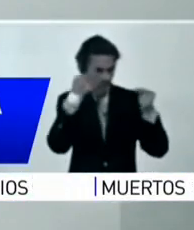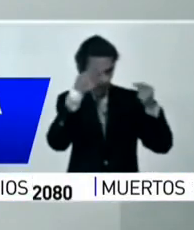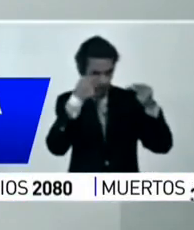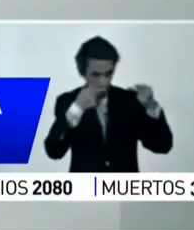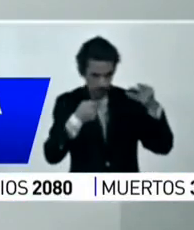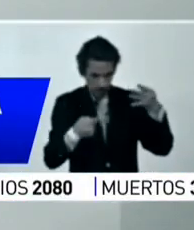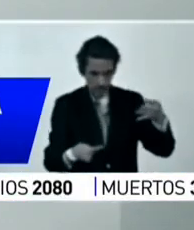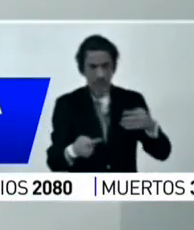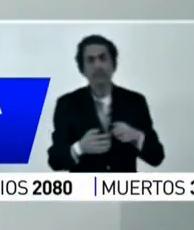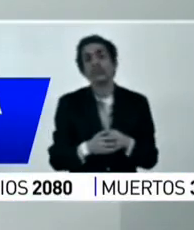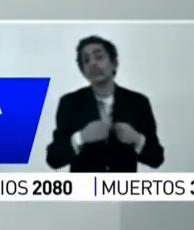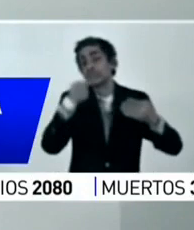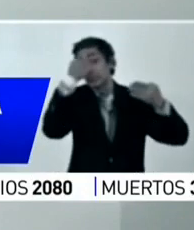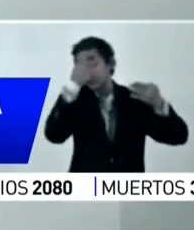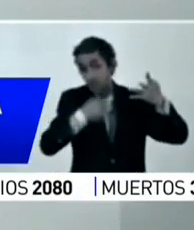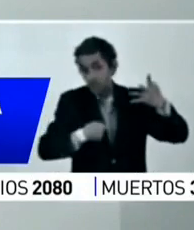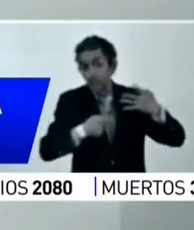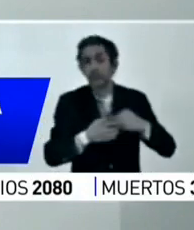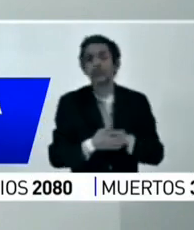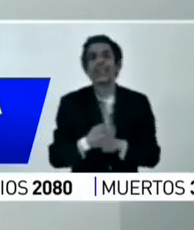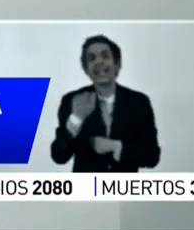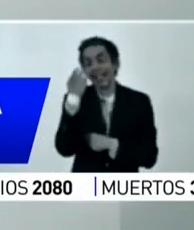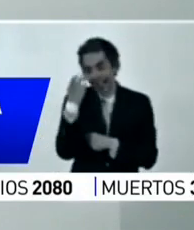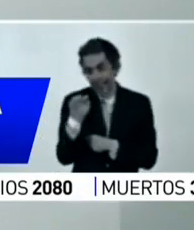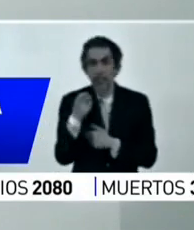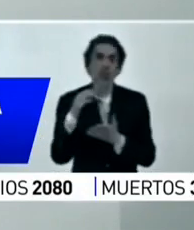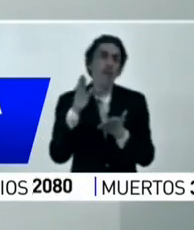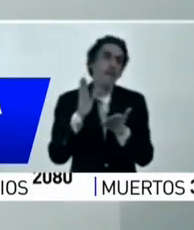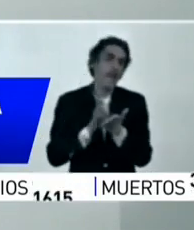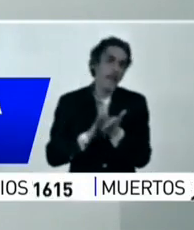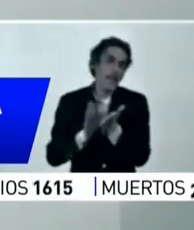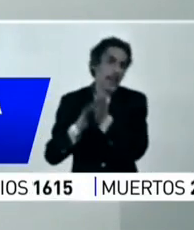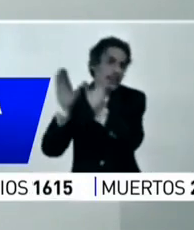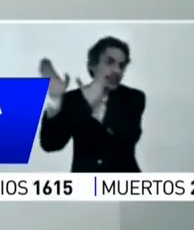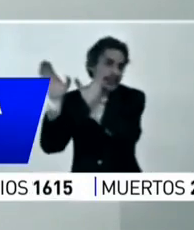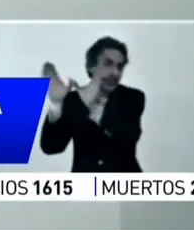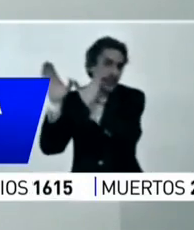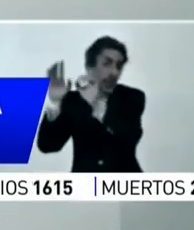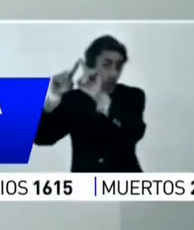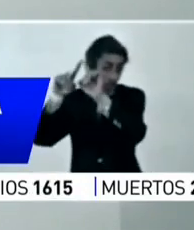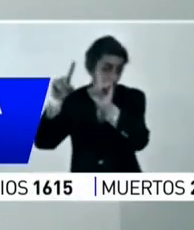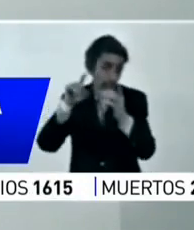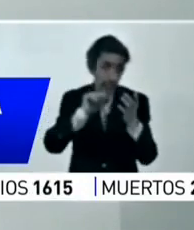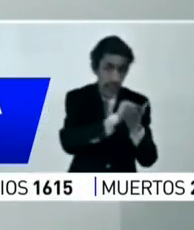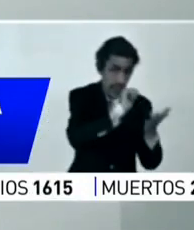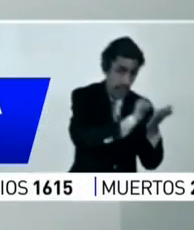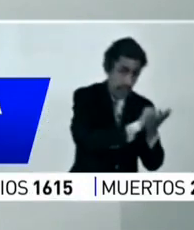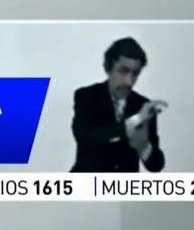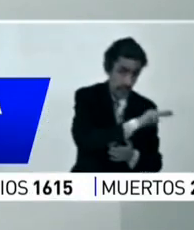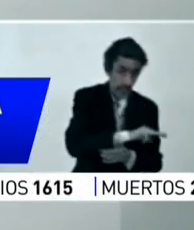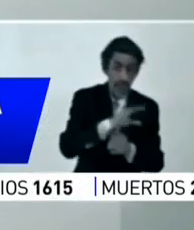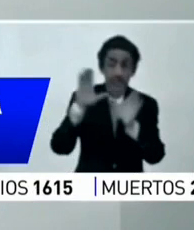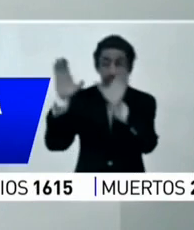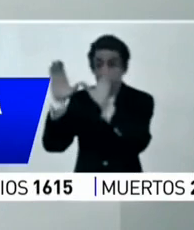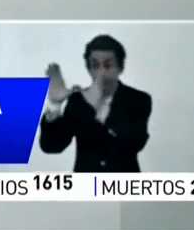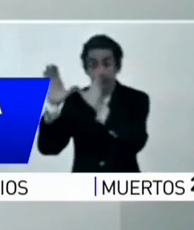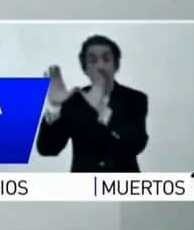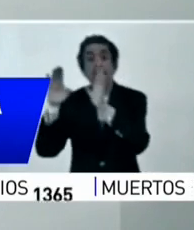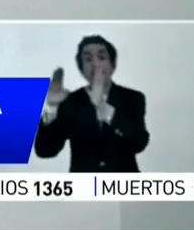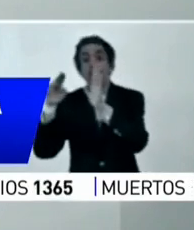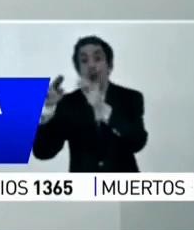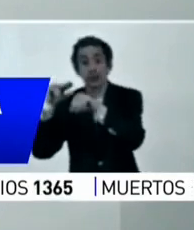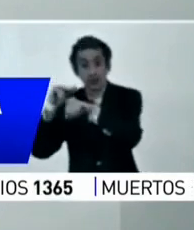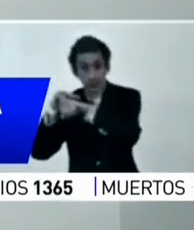con una capacidad hospitalaria del 24.4%, mientras que para el caso de los que requieren intubación se tiene una disponibilidad